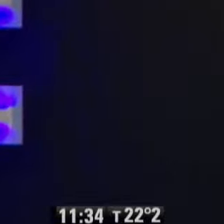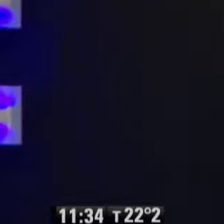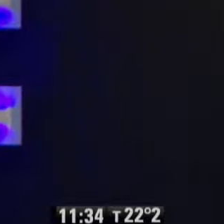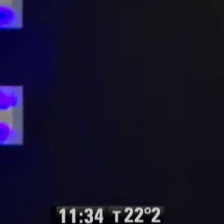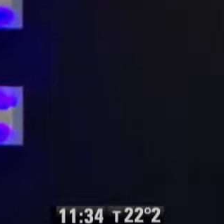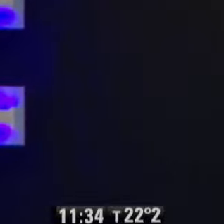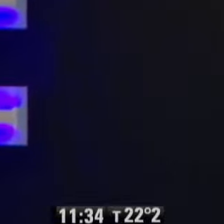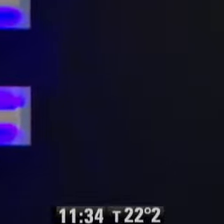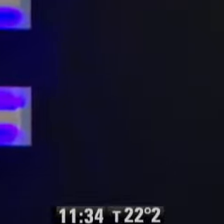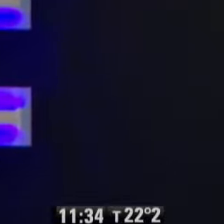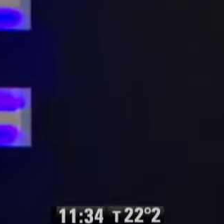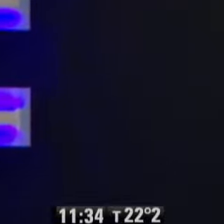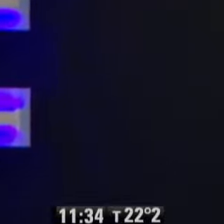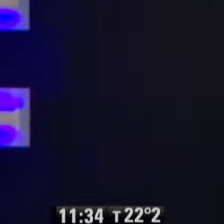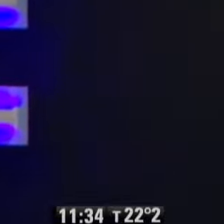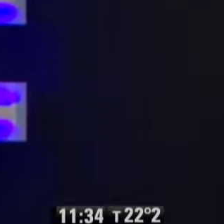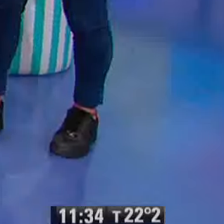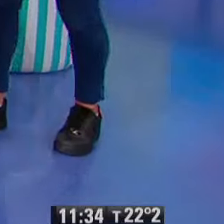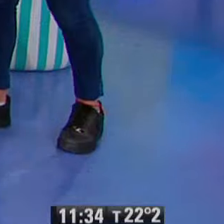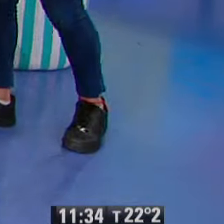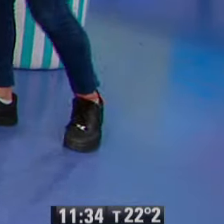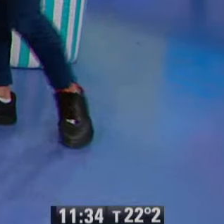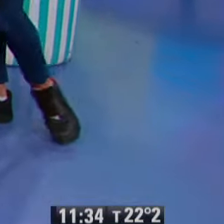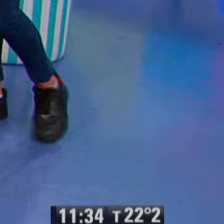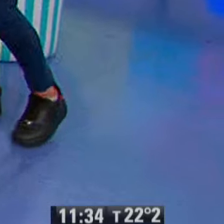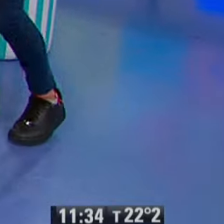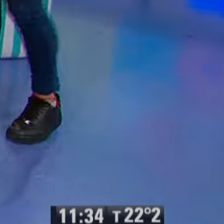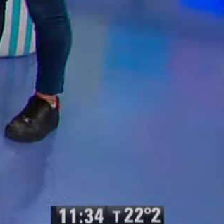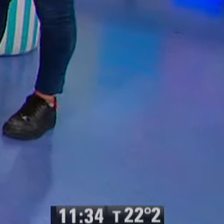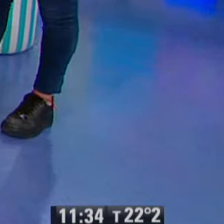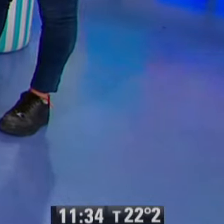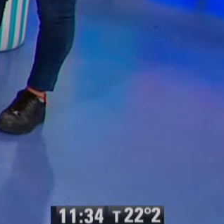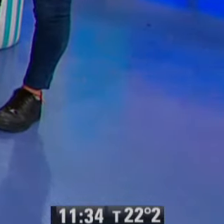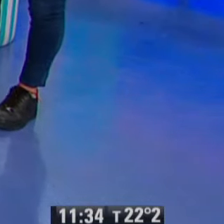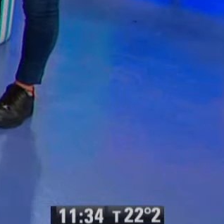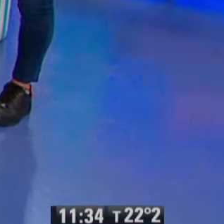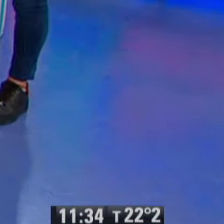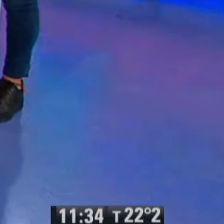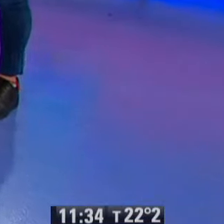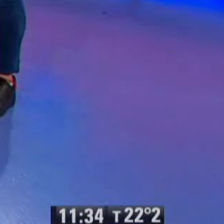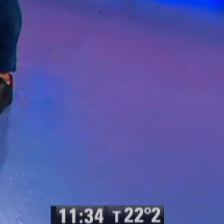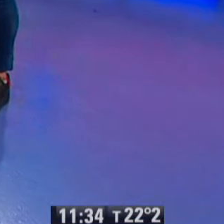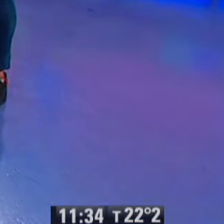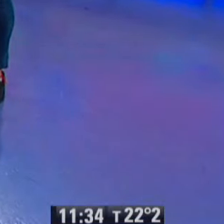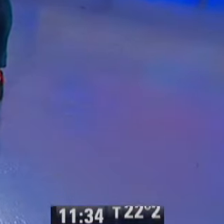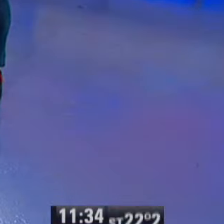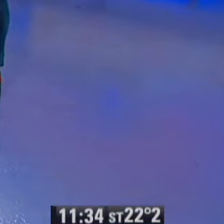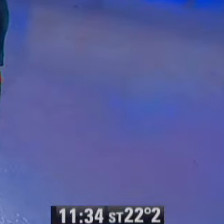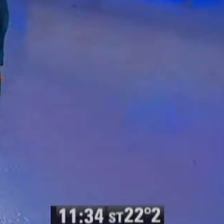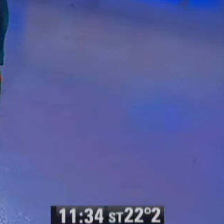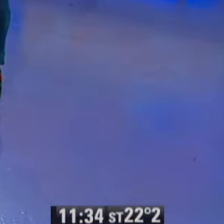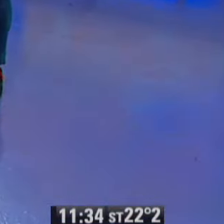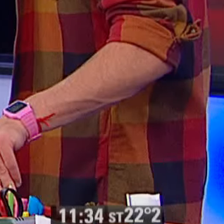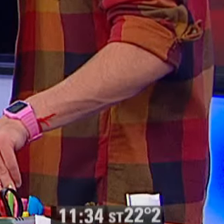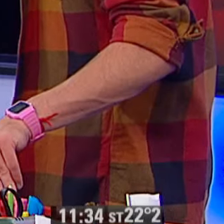detalles que podemos observar de animales pequeños, de flores o de cualquier otra cosa que les interese. Uh-huh. Está buenísimo. A ver,